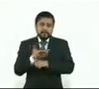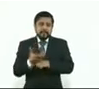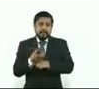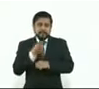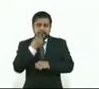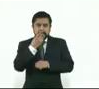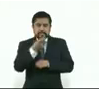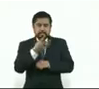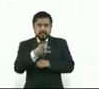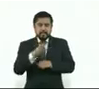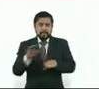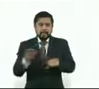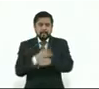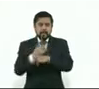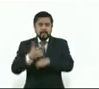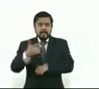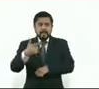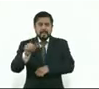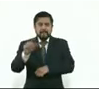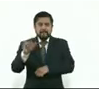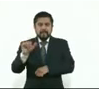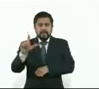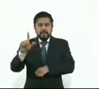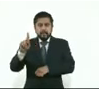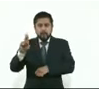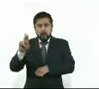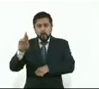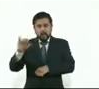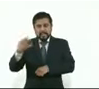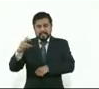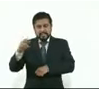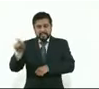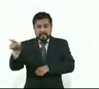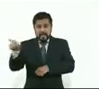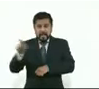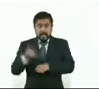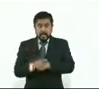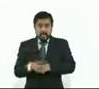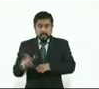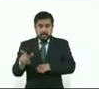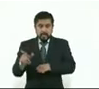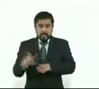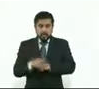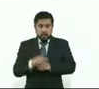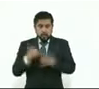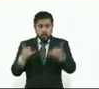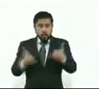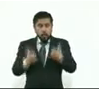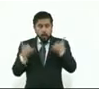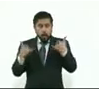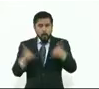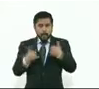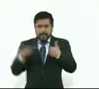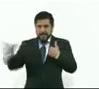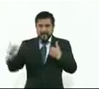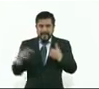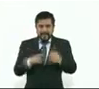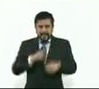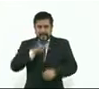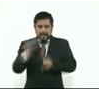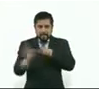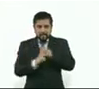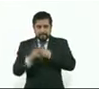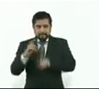triunfo de Gabriel Boric, en Chile, un joven que proviene del movimiento